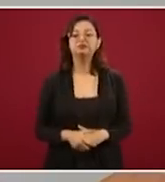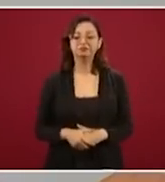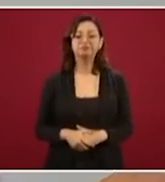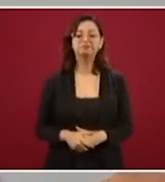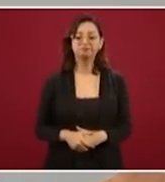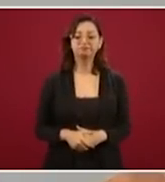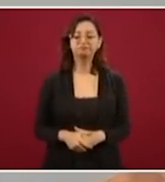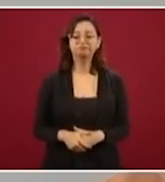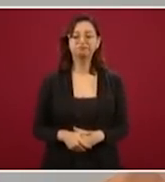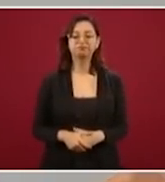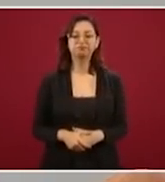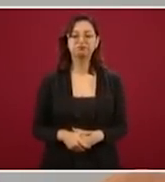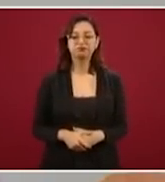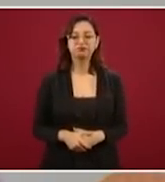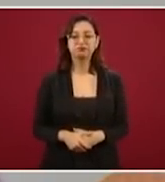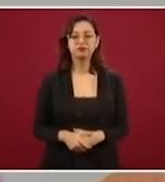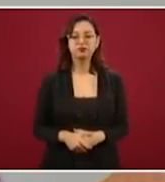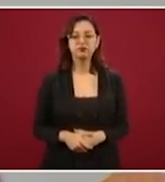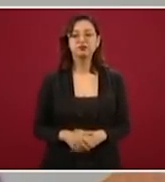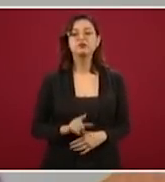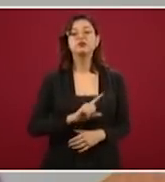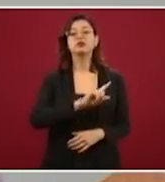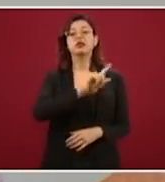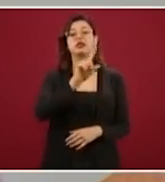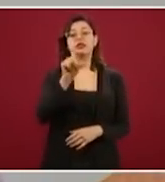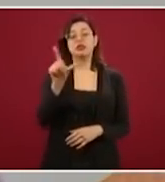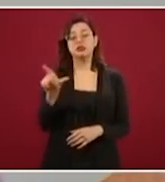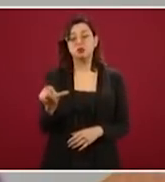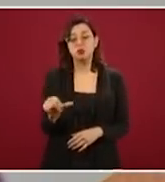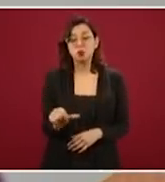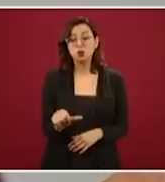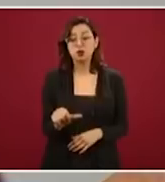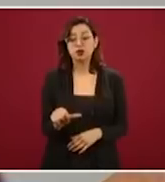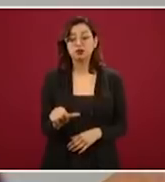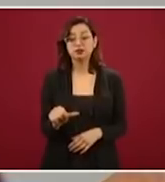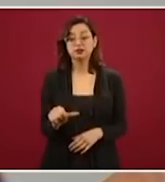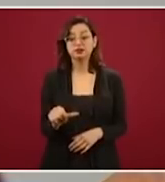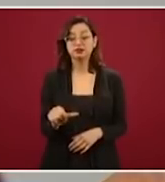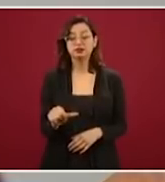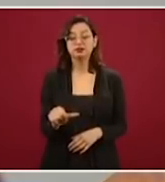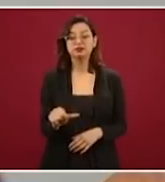parte. En otra etapa, en donde ya